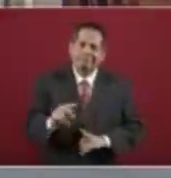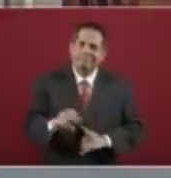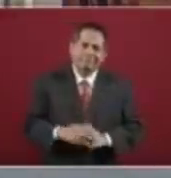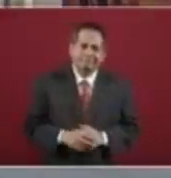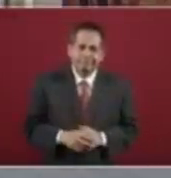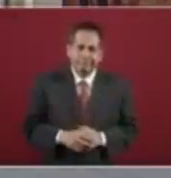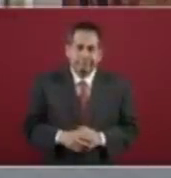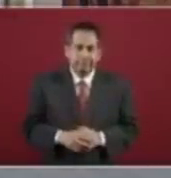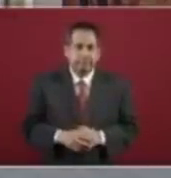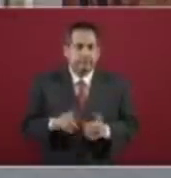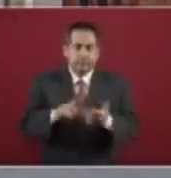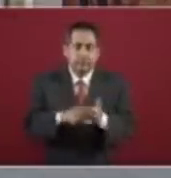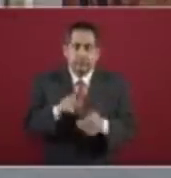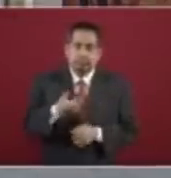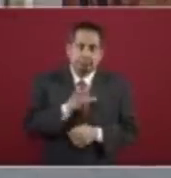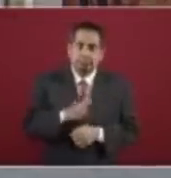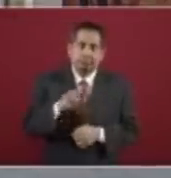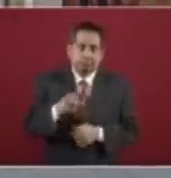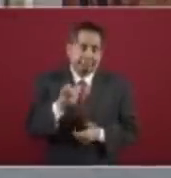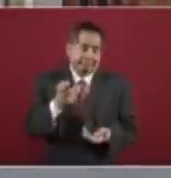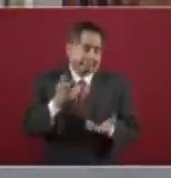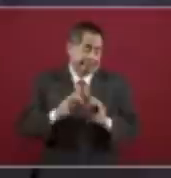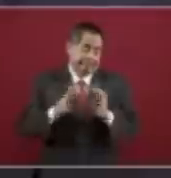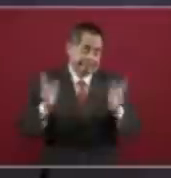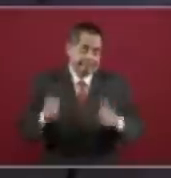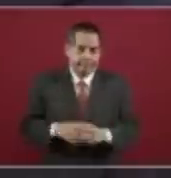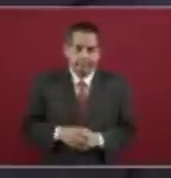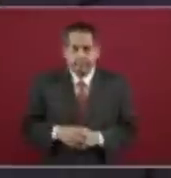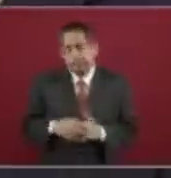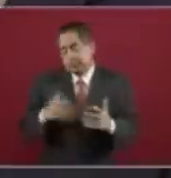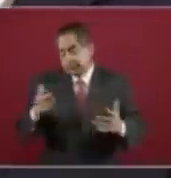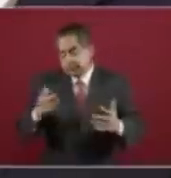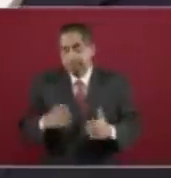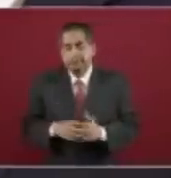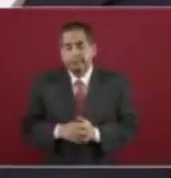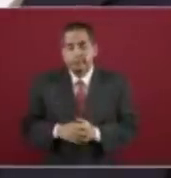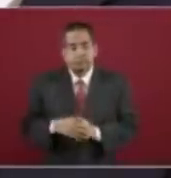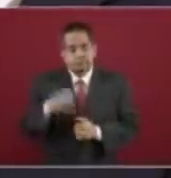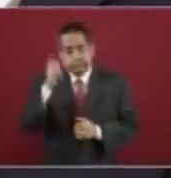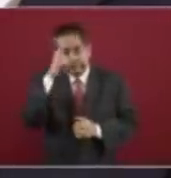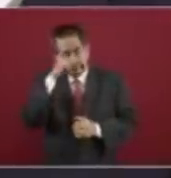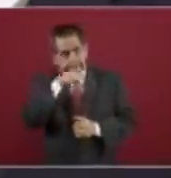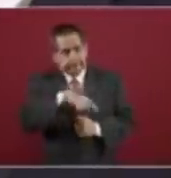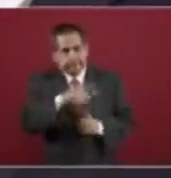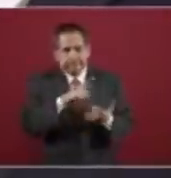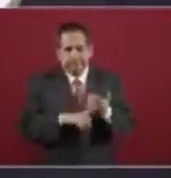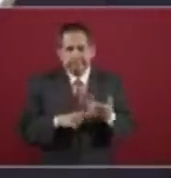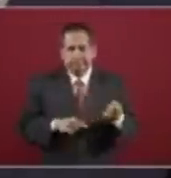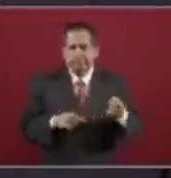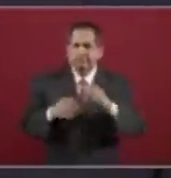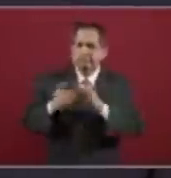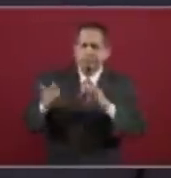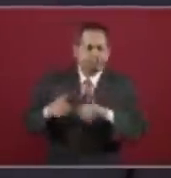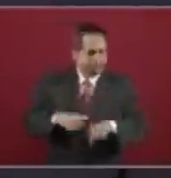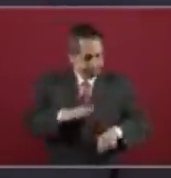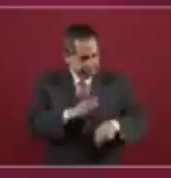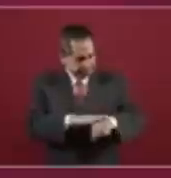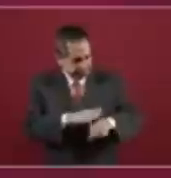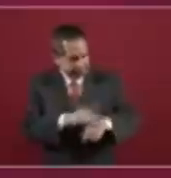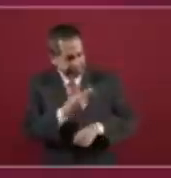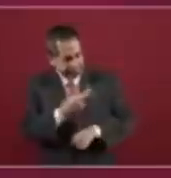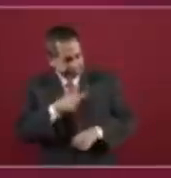Entonces, eso es lo que no les gusta. Entonces, por eso cuesta. Y la insinuación es, vamos a ponernos de